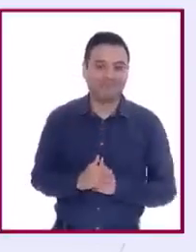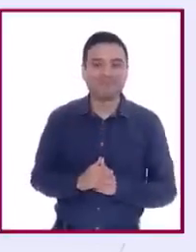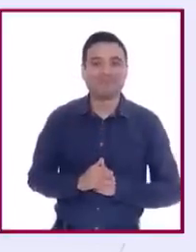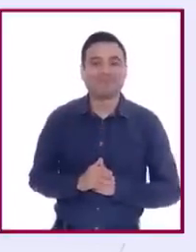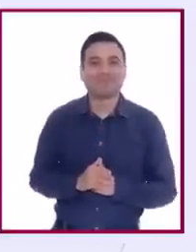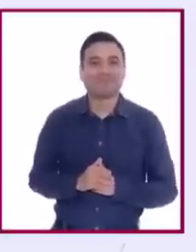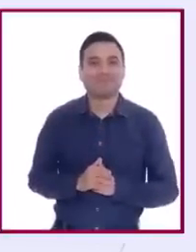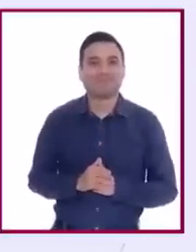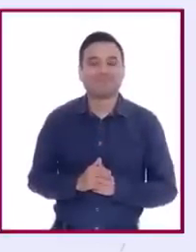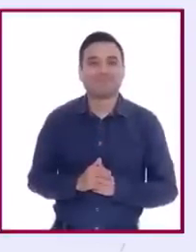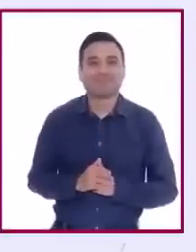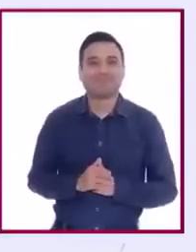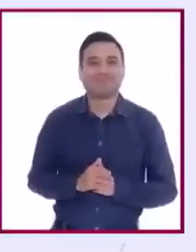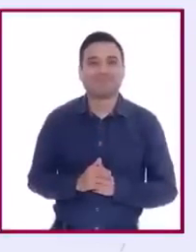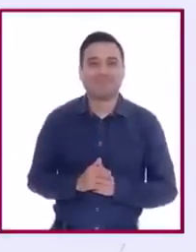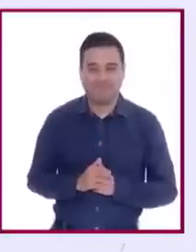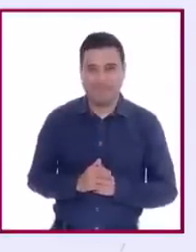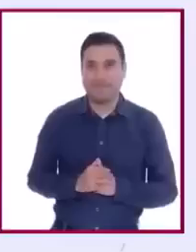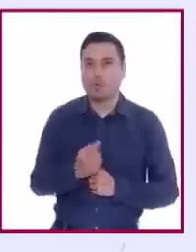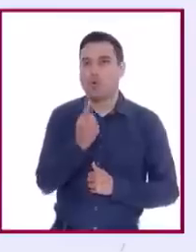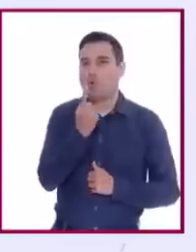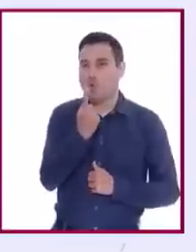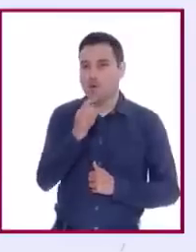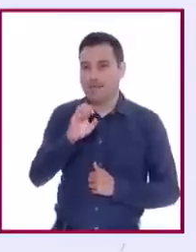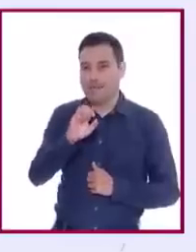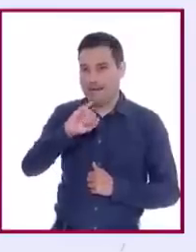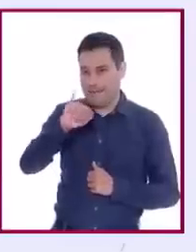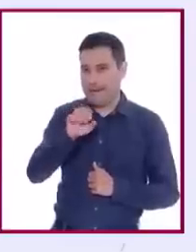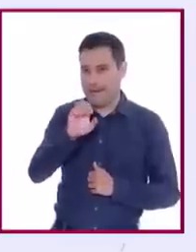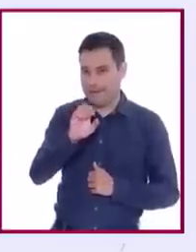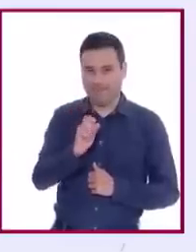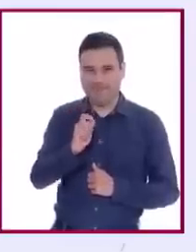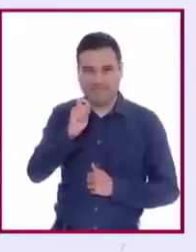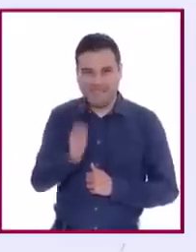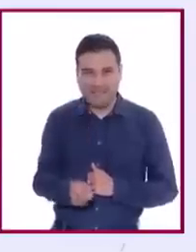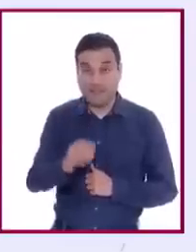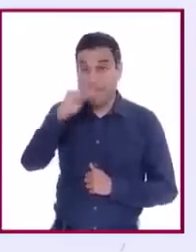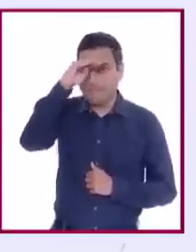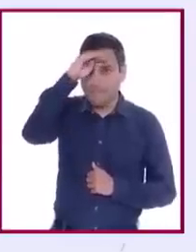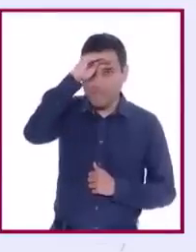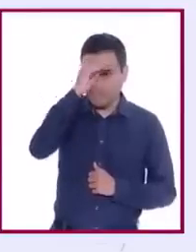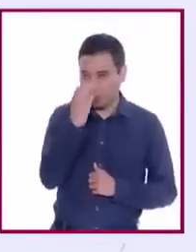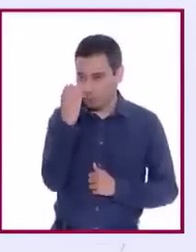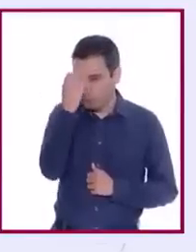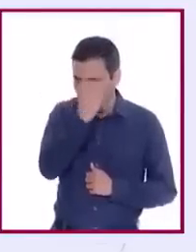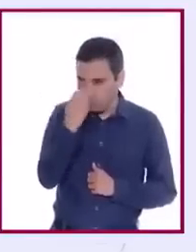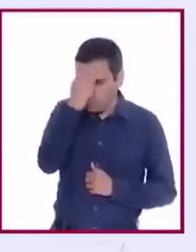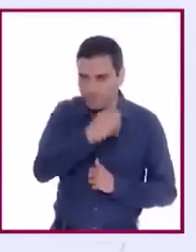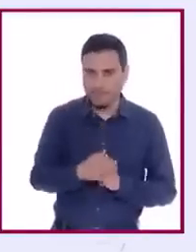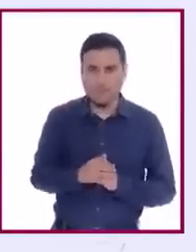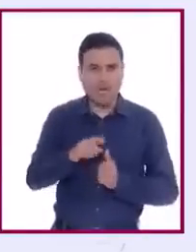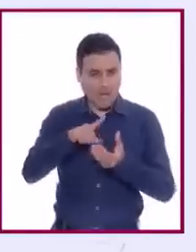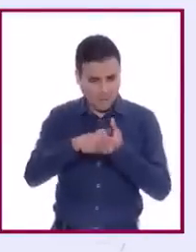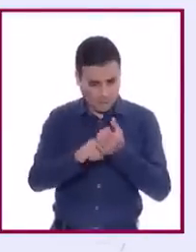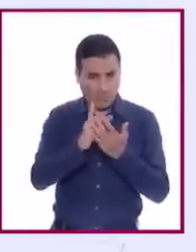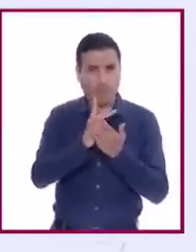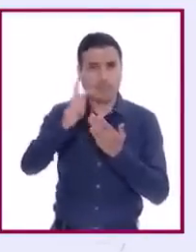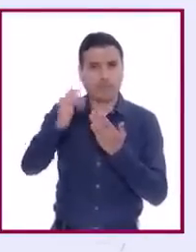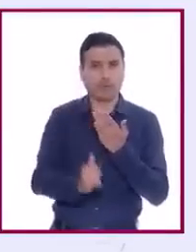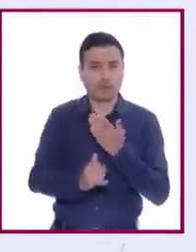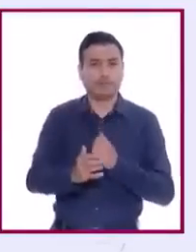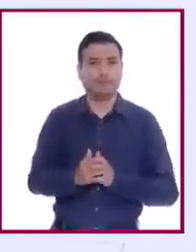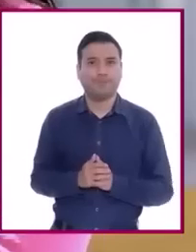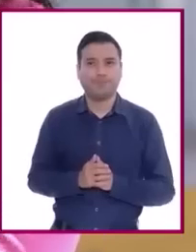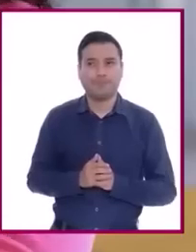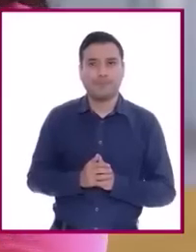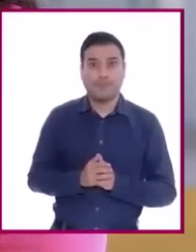bueno el primer eje articulador que es pensamiento crítico lo tenemos en los diferentes momentos del proyecto ya que es importante